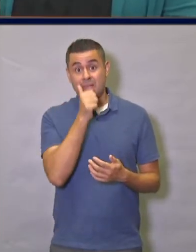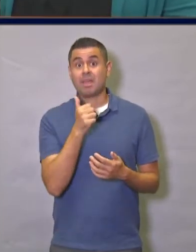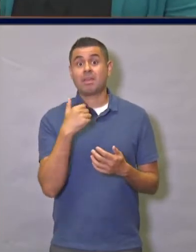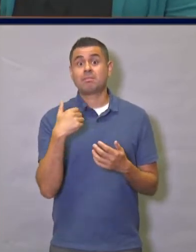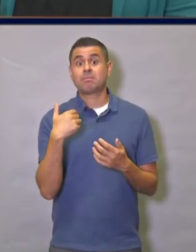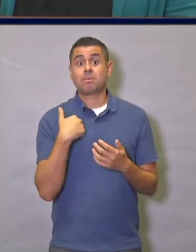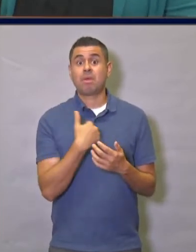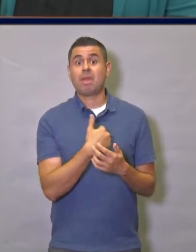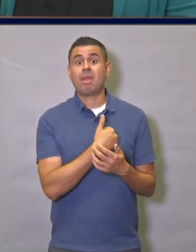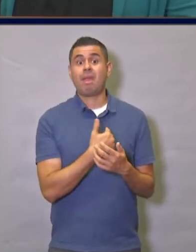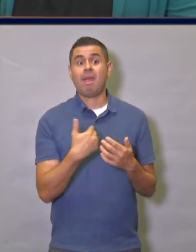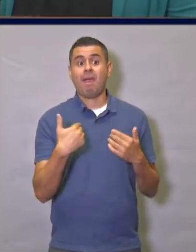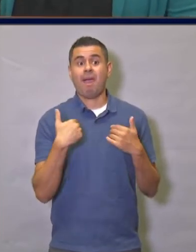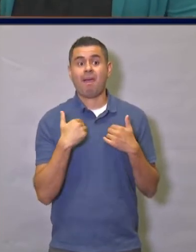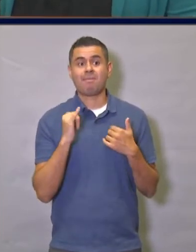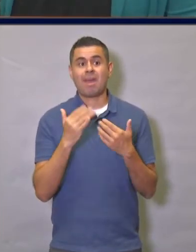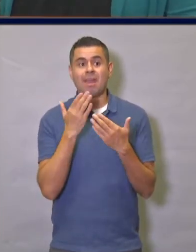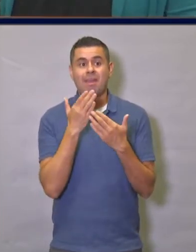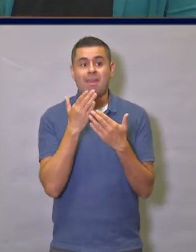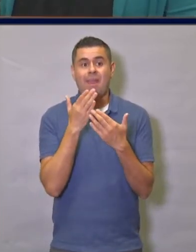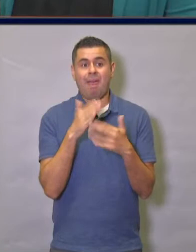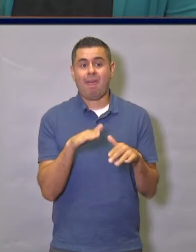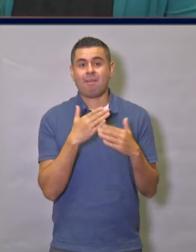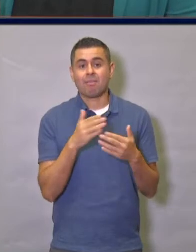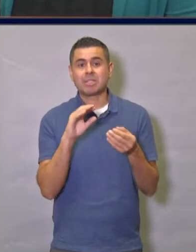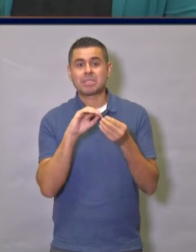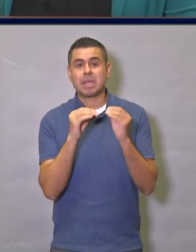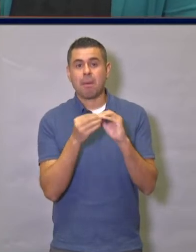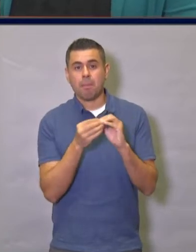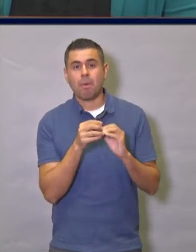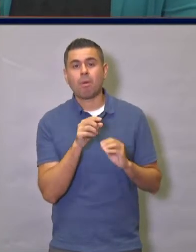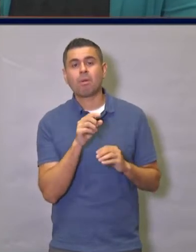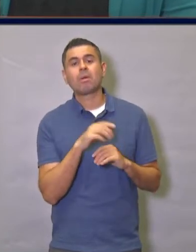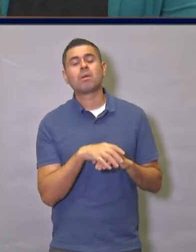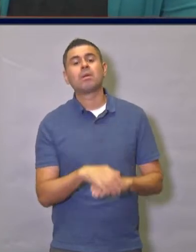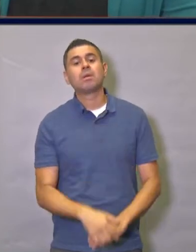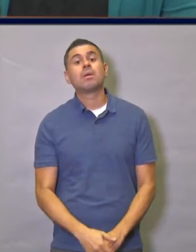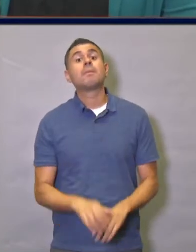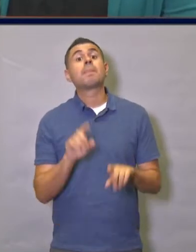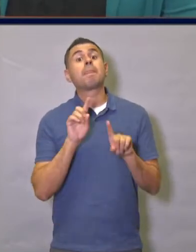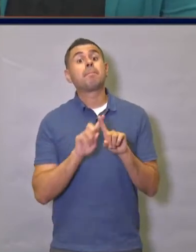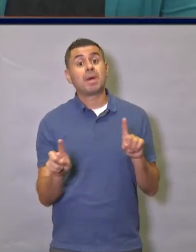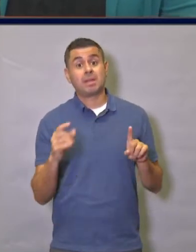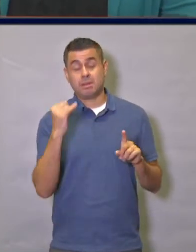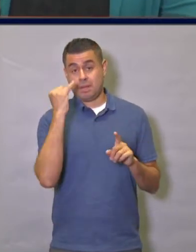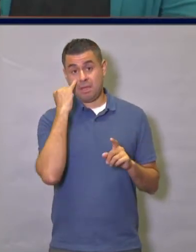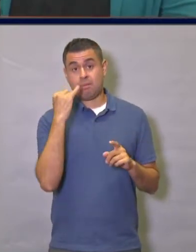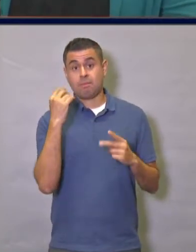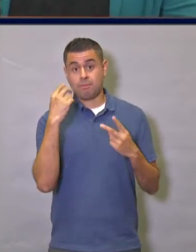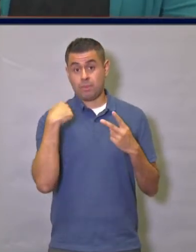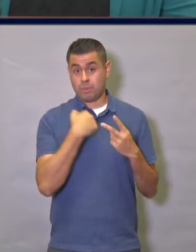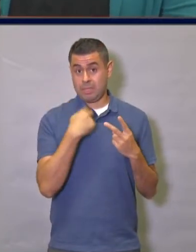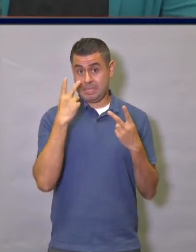casos. Si no vemos un aumento en los casos y las hospitalizaciones asociadas